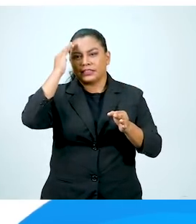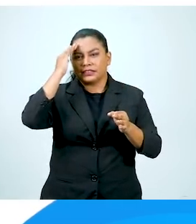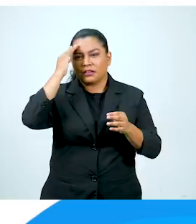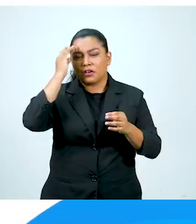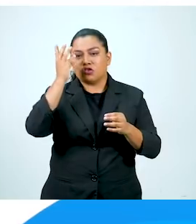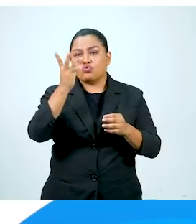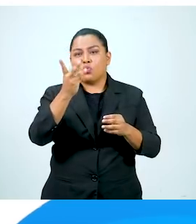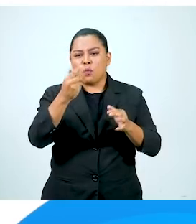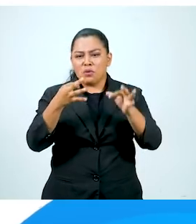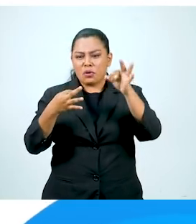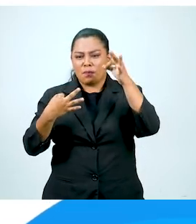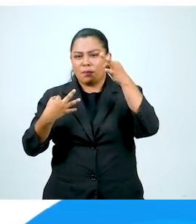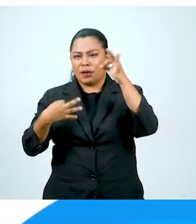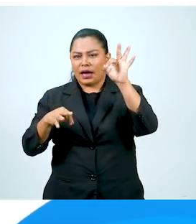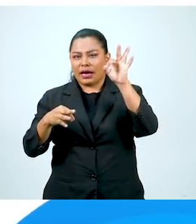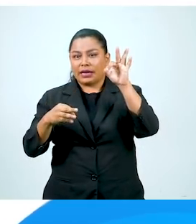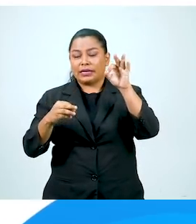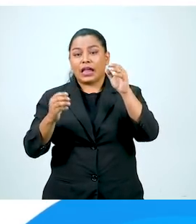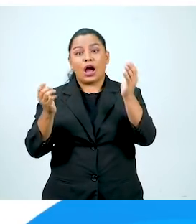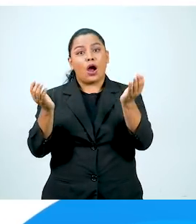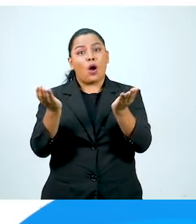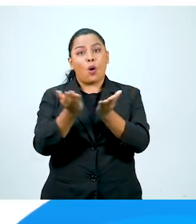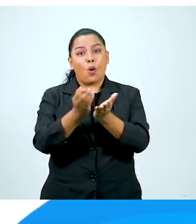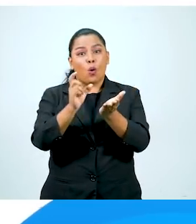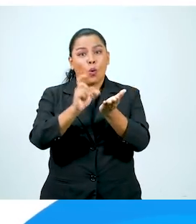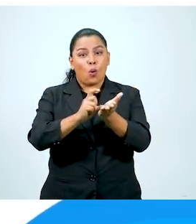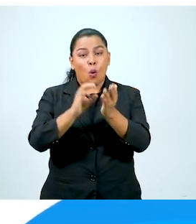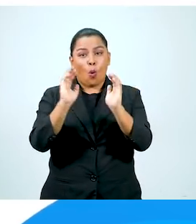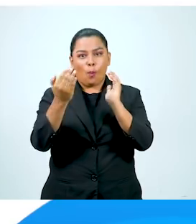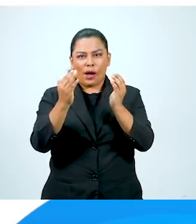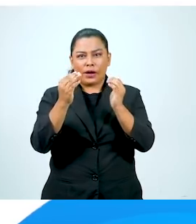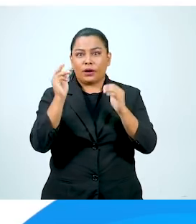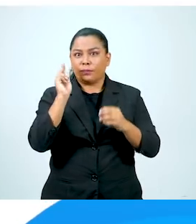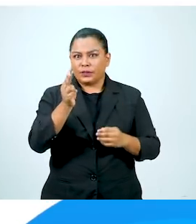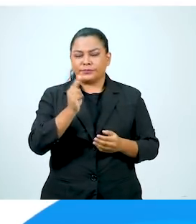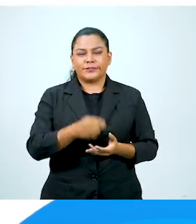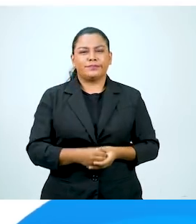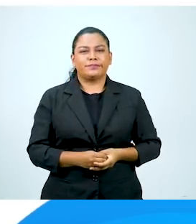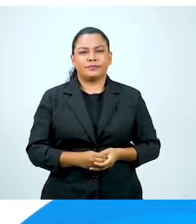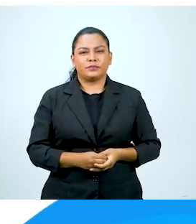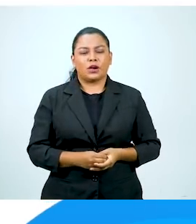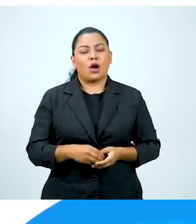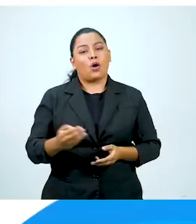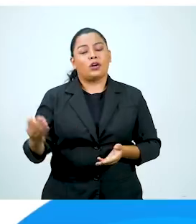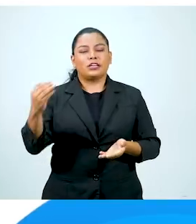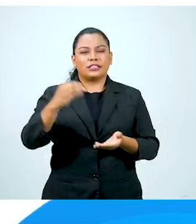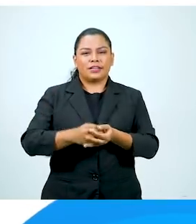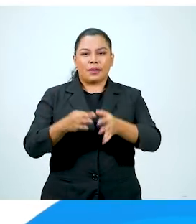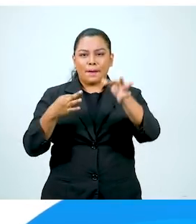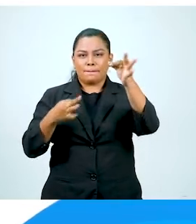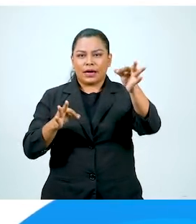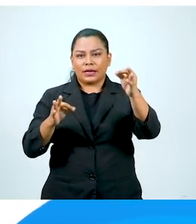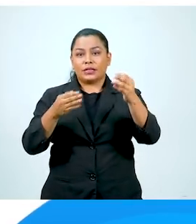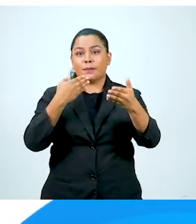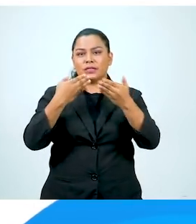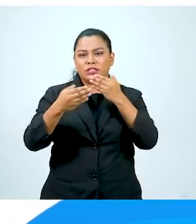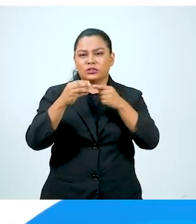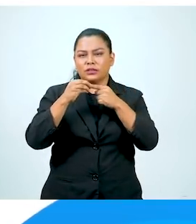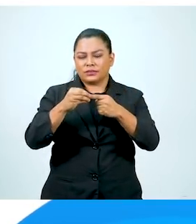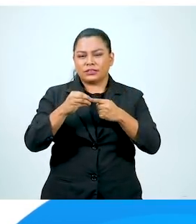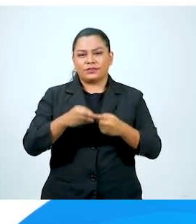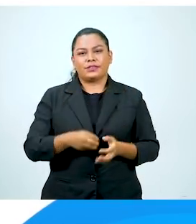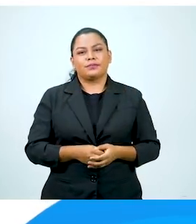indicar las páginas que corresponden al libro de texto. Ahora, volvamos a la página de orientaciones